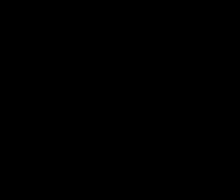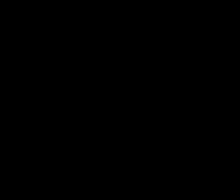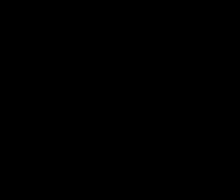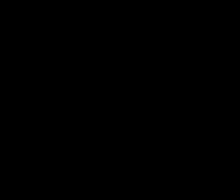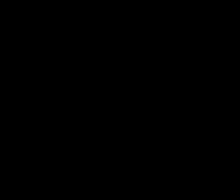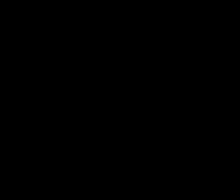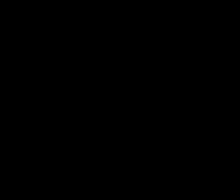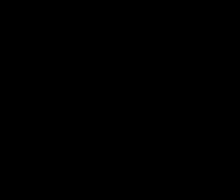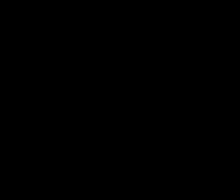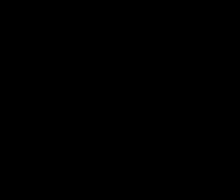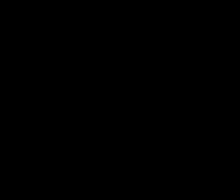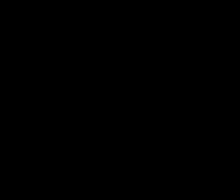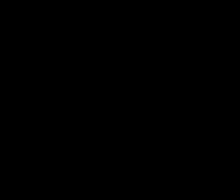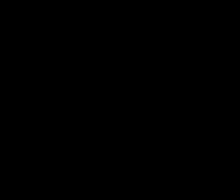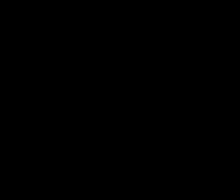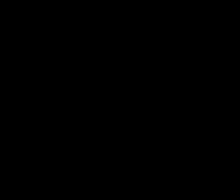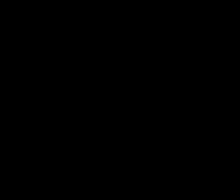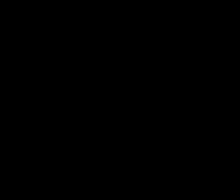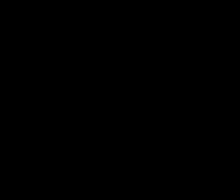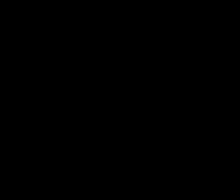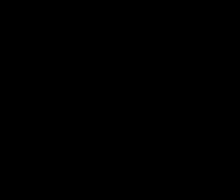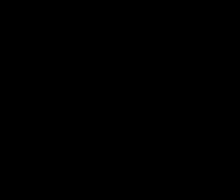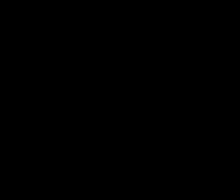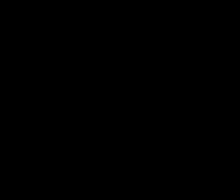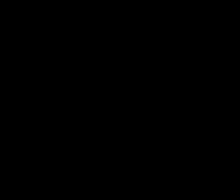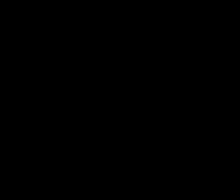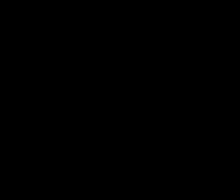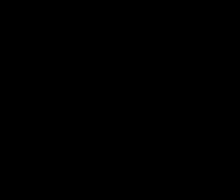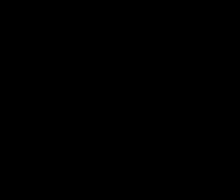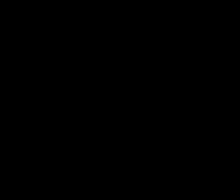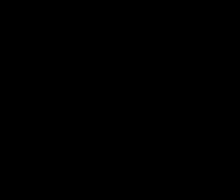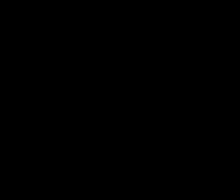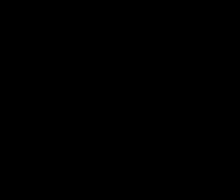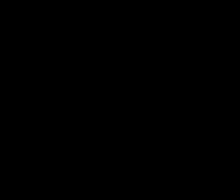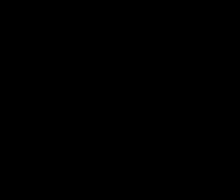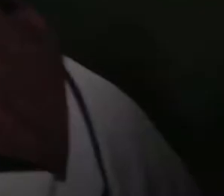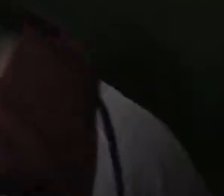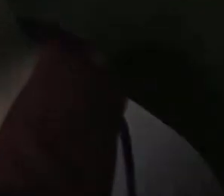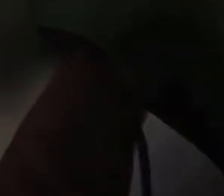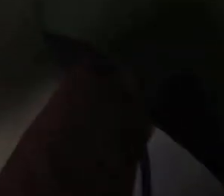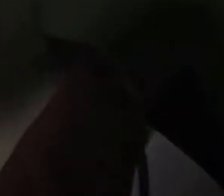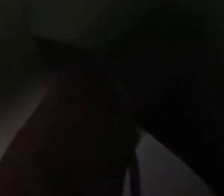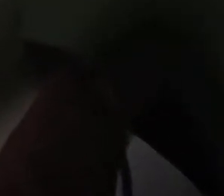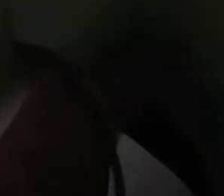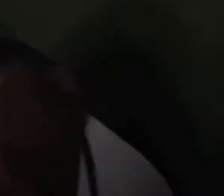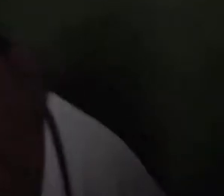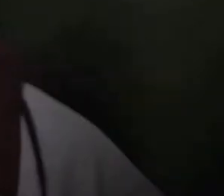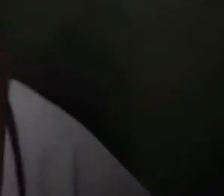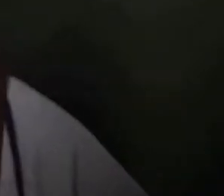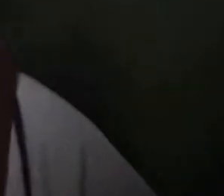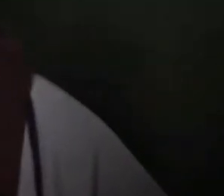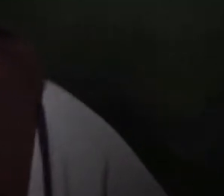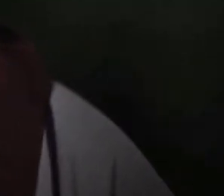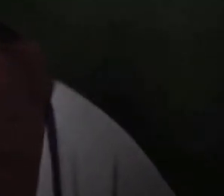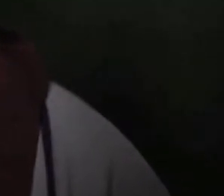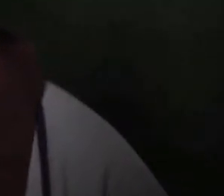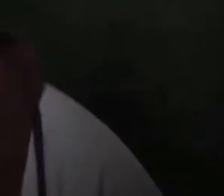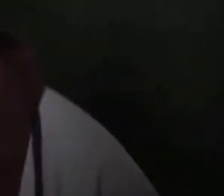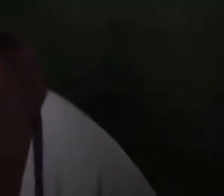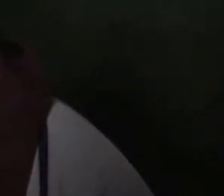¿Qué más quieren saber de mí? Me gusta cantar, me gusta bailar. Está bien.